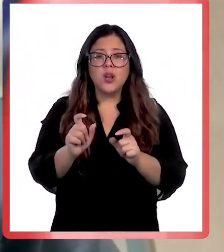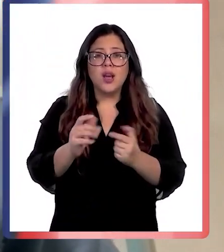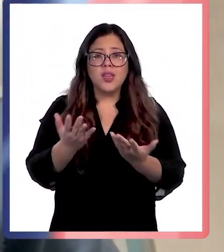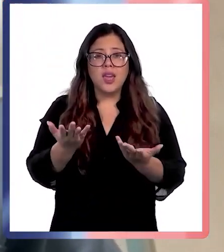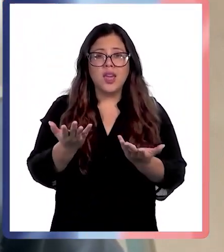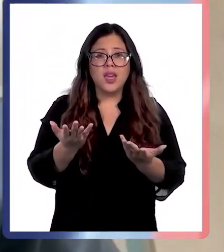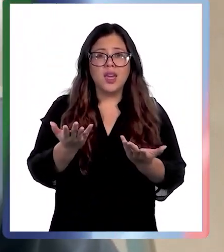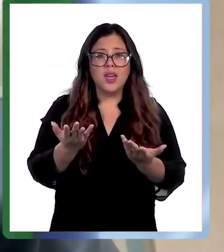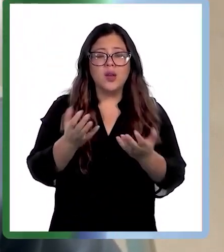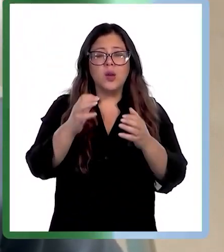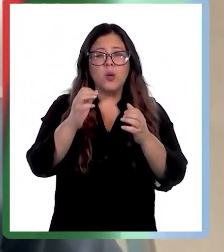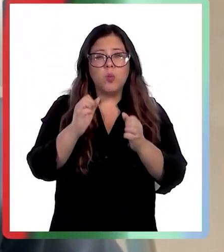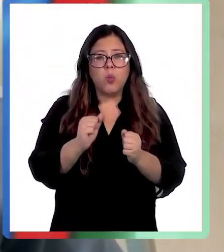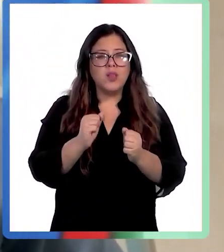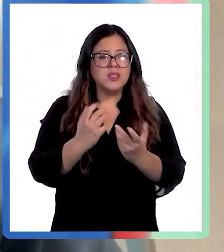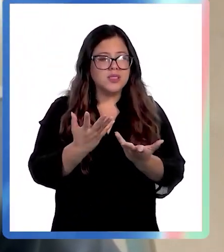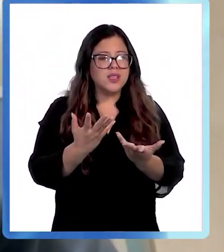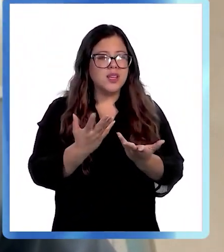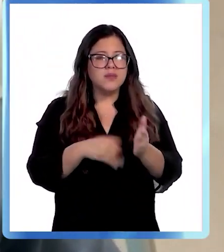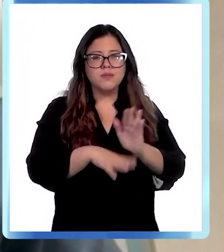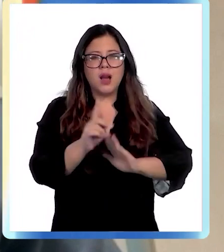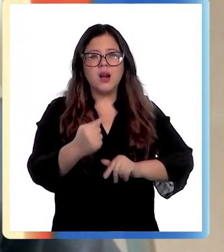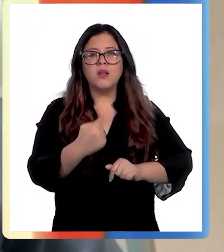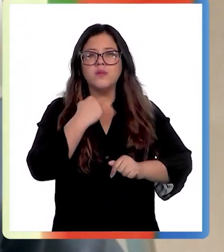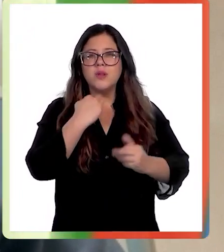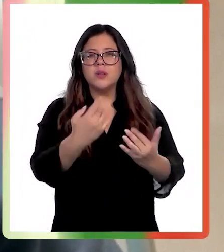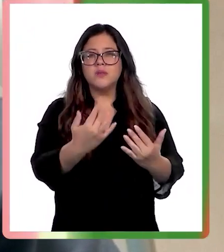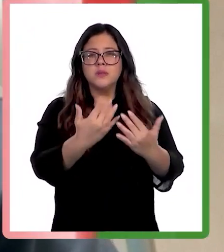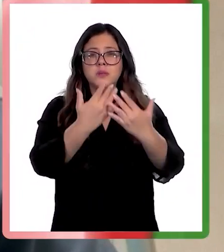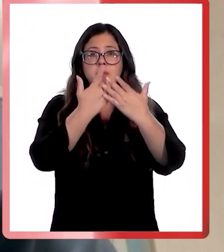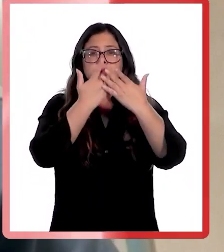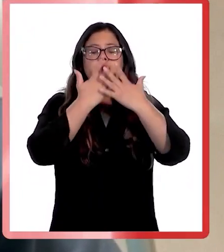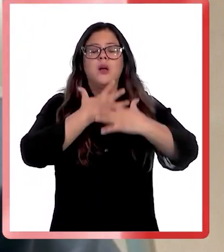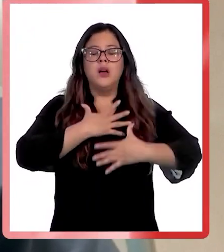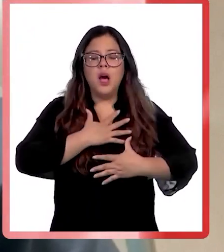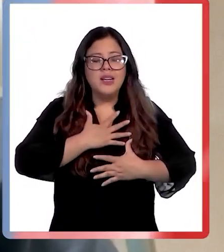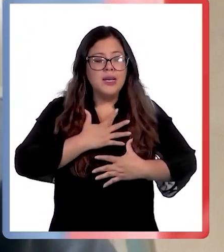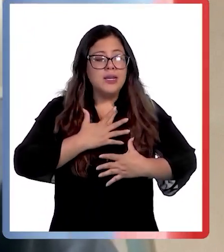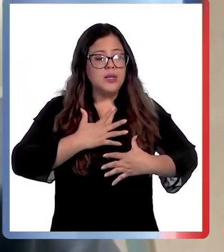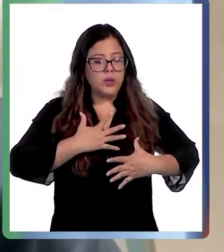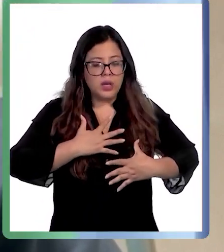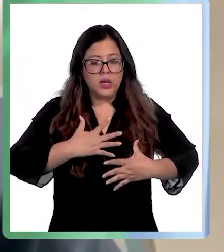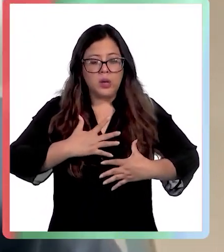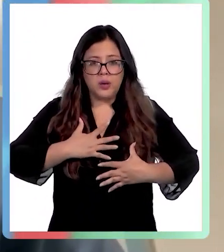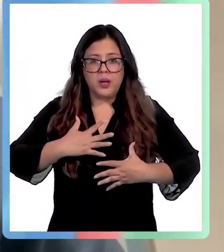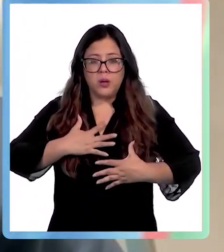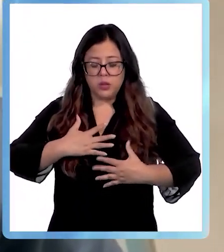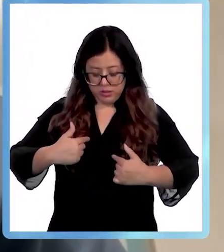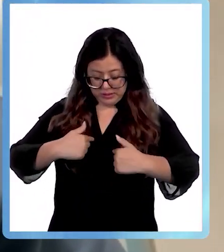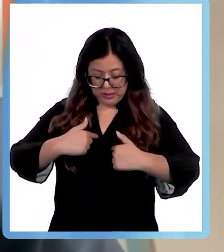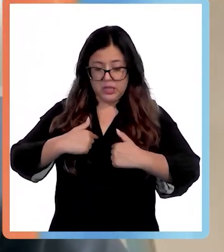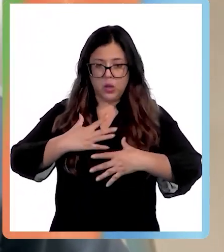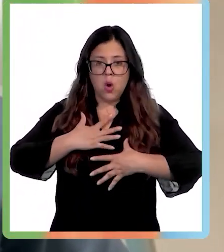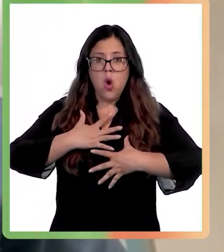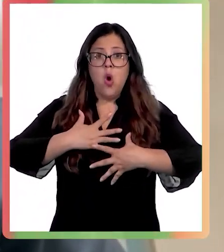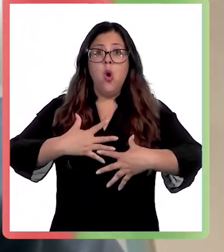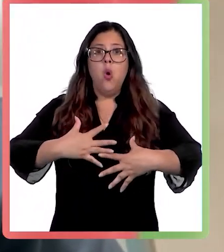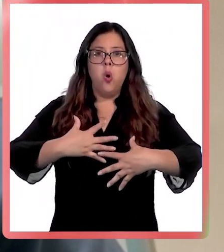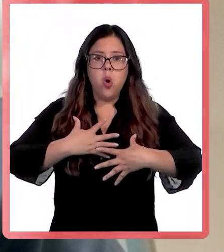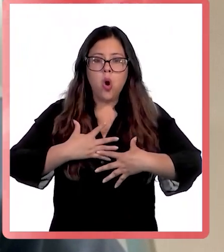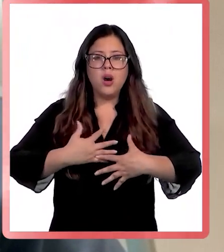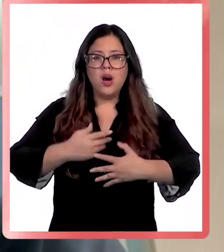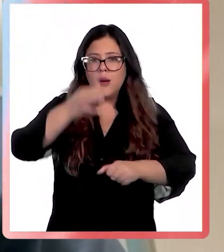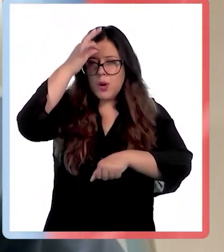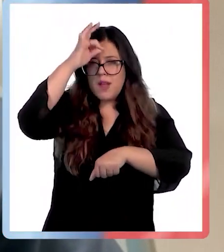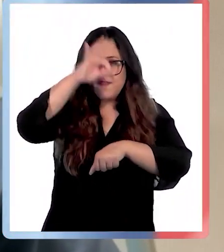ser susceptibles a, como tú dijiste, a estas partículas que pueden inflamar la vía respiratoria. Porque no solamente las vías respiratorias se